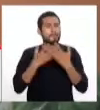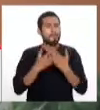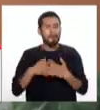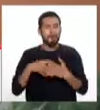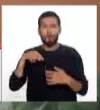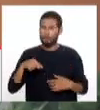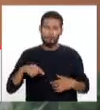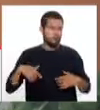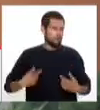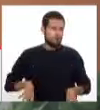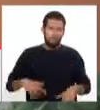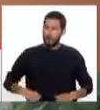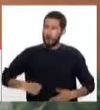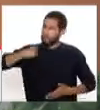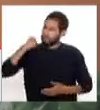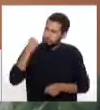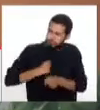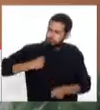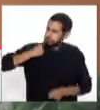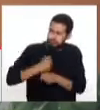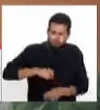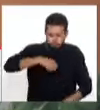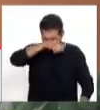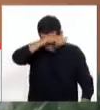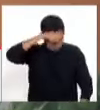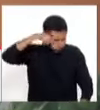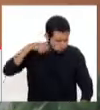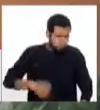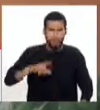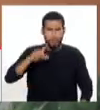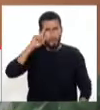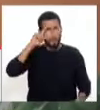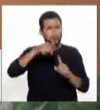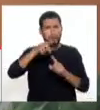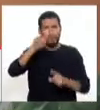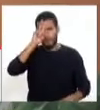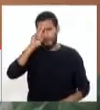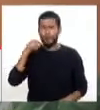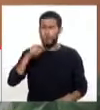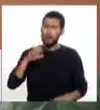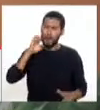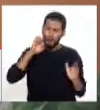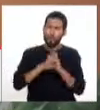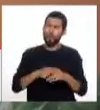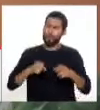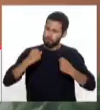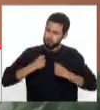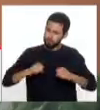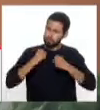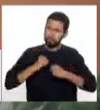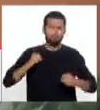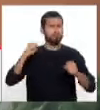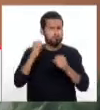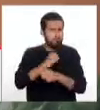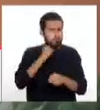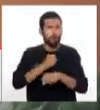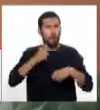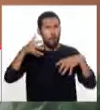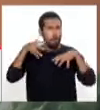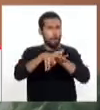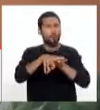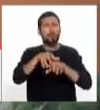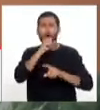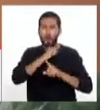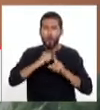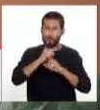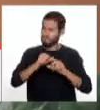han fajado por el Perú y han demostrado ser ejemplo de lucha, de esfuerzo, de inclusión social